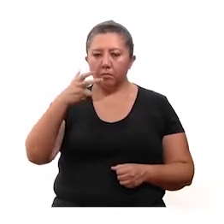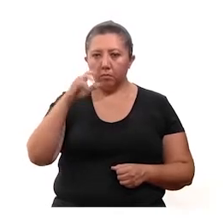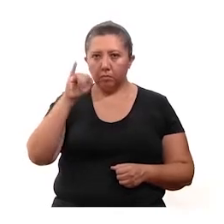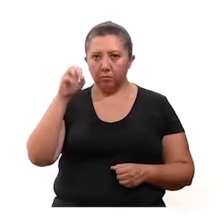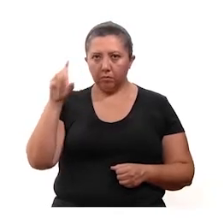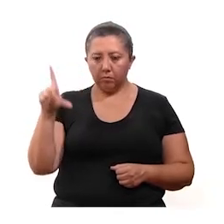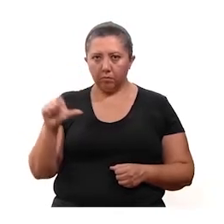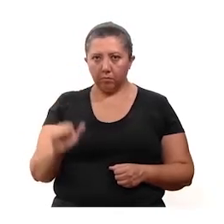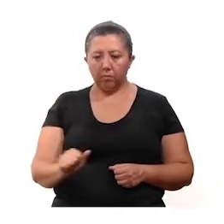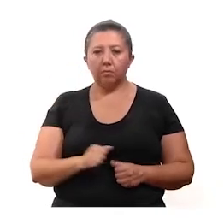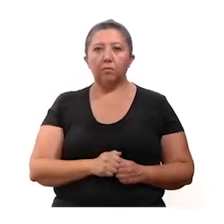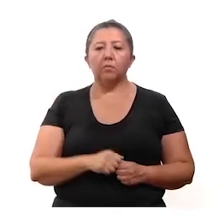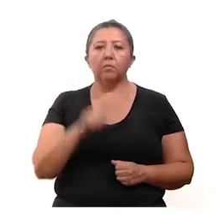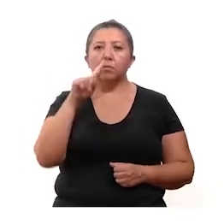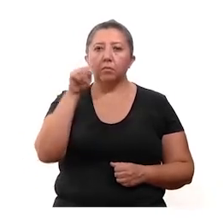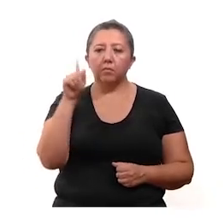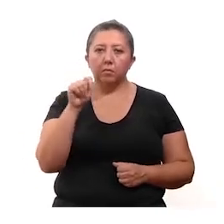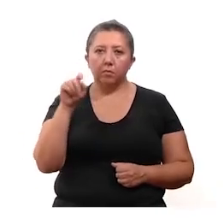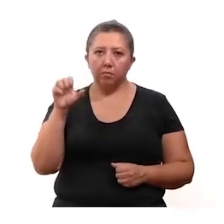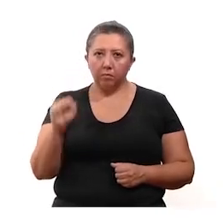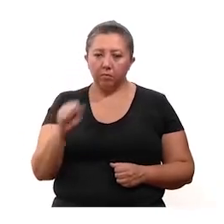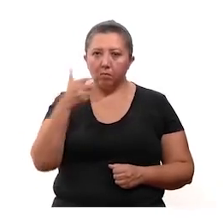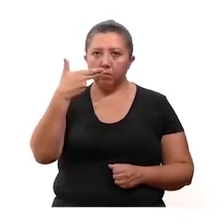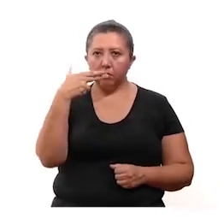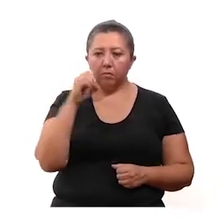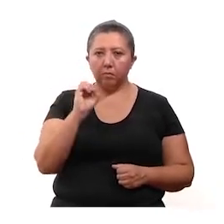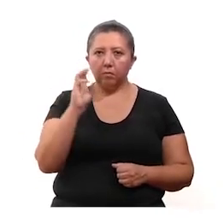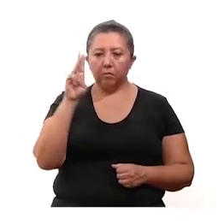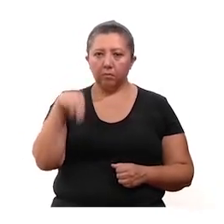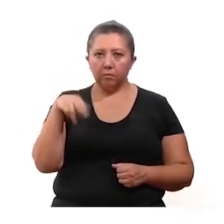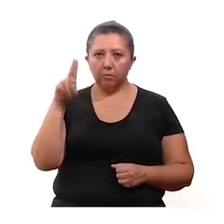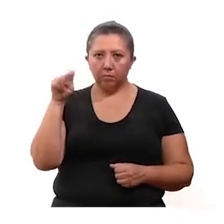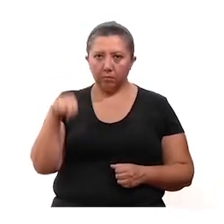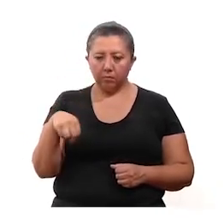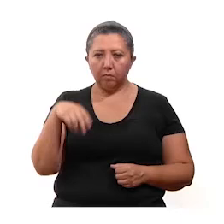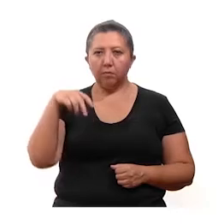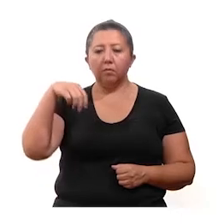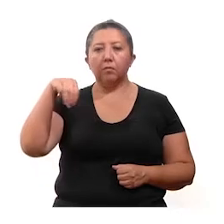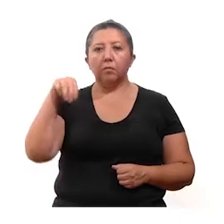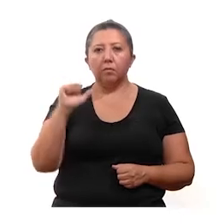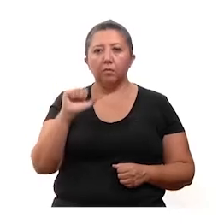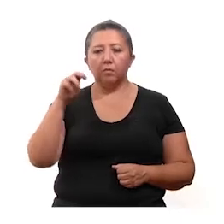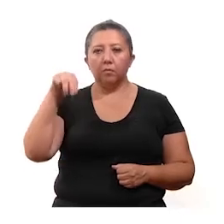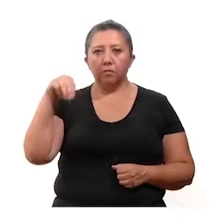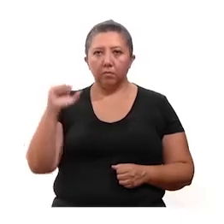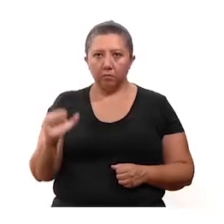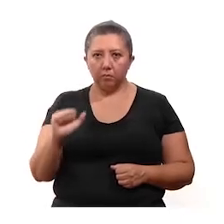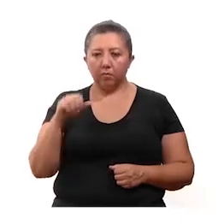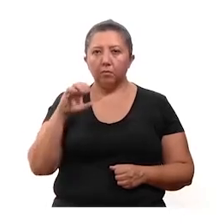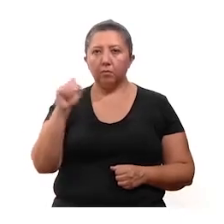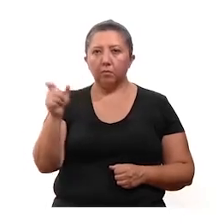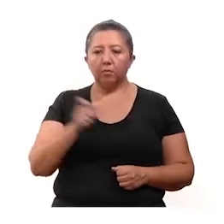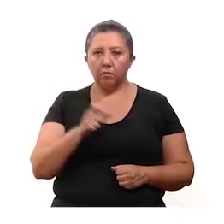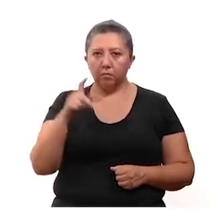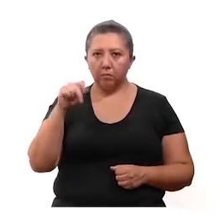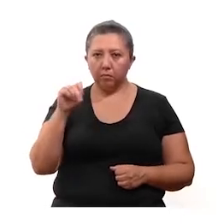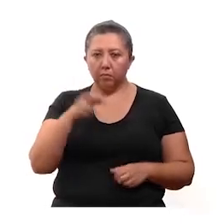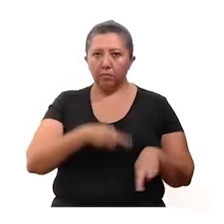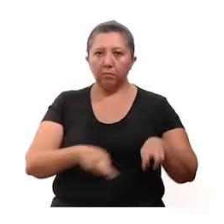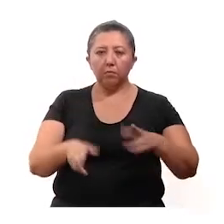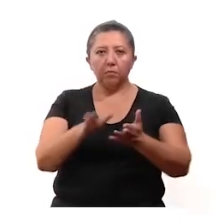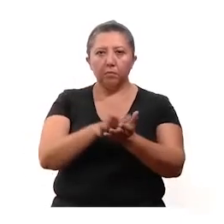Chichimilá, Chilam de Bravo, Citás, Jomún, Quinchil, Mama, Muxupip, Oxcuxcap,